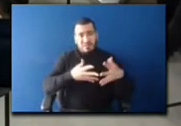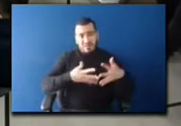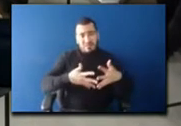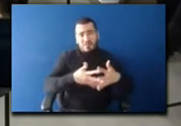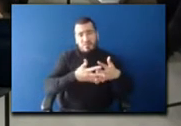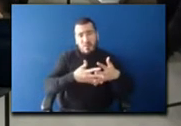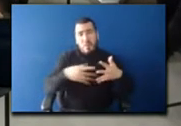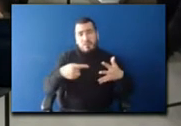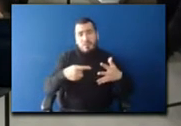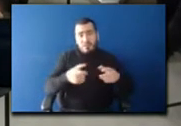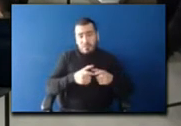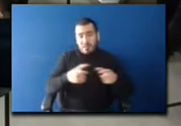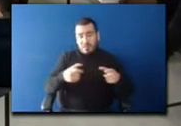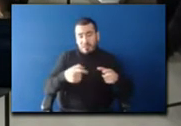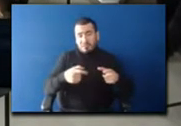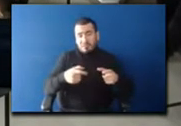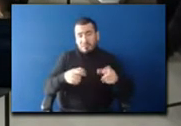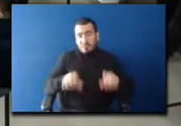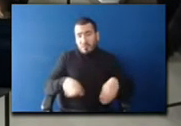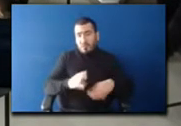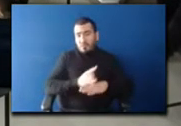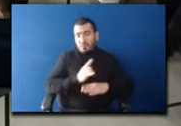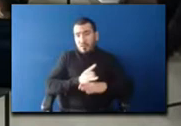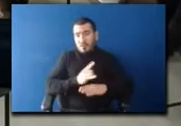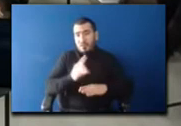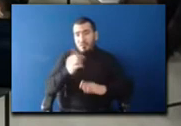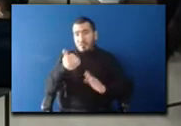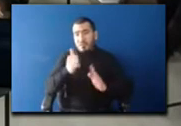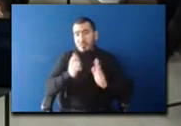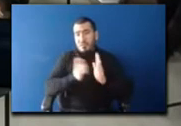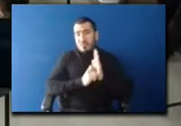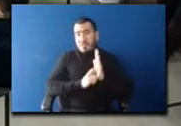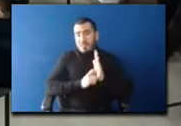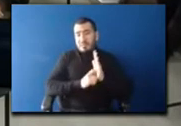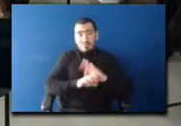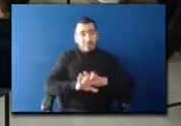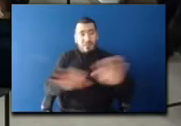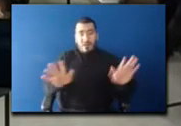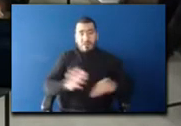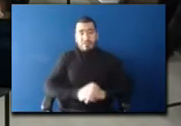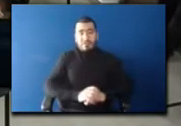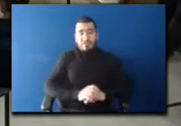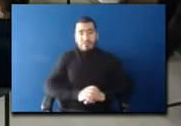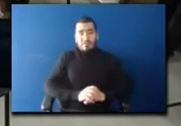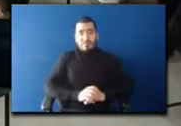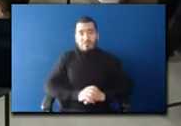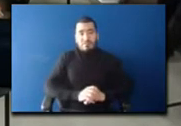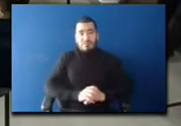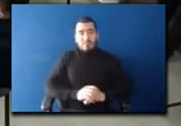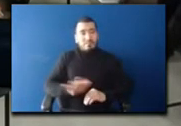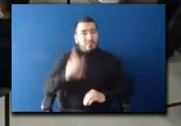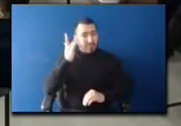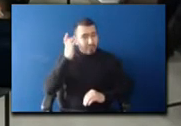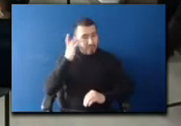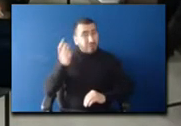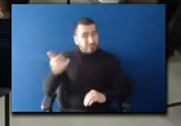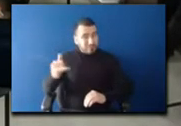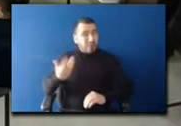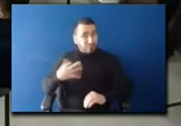una tarjeta y le dicen úsela 10 veces en el mes y ya, y se salva de la cuota de manejo. ¿Por qué? Porque es que ellos están ganando por ese lado.